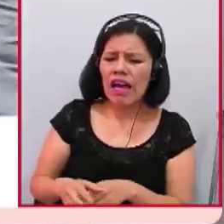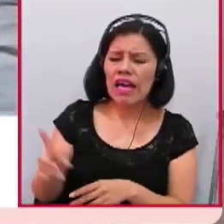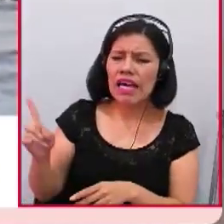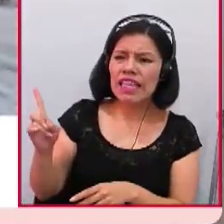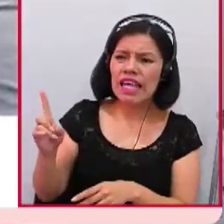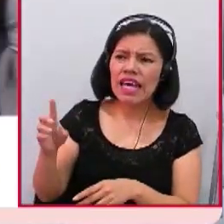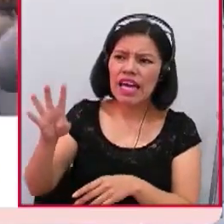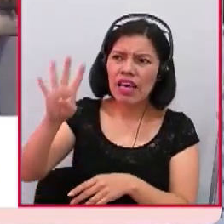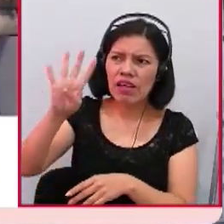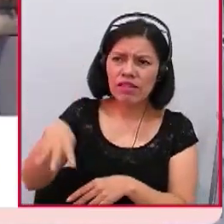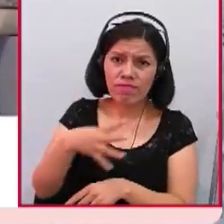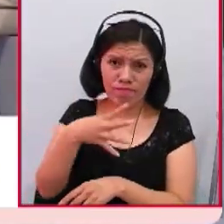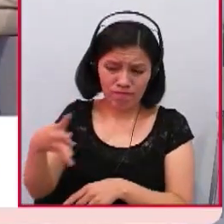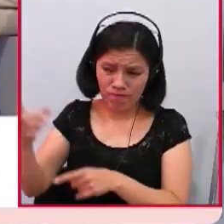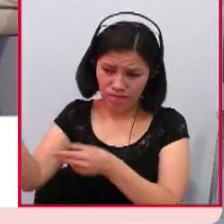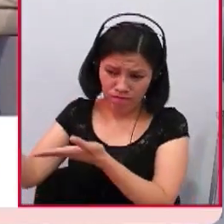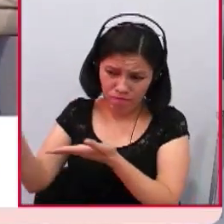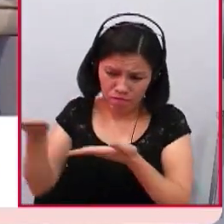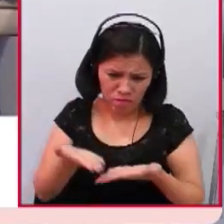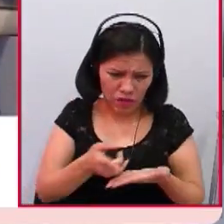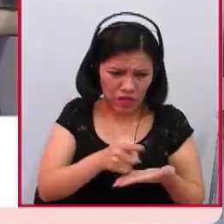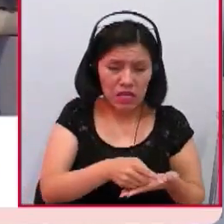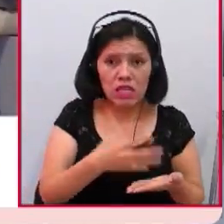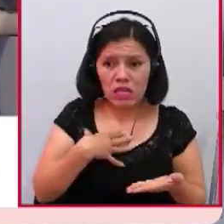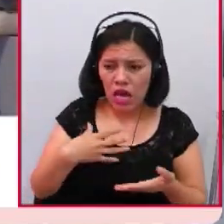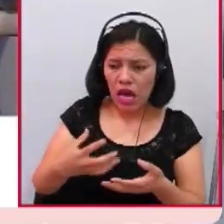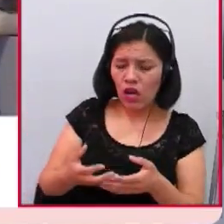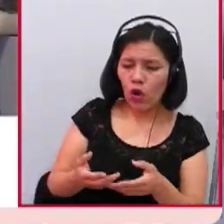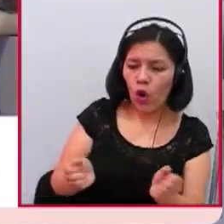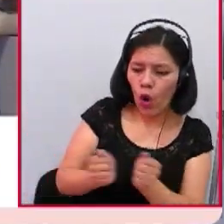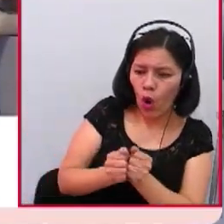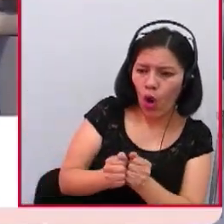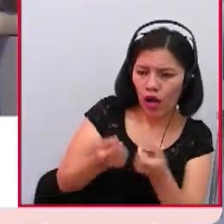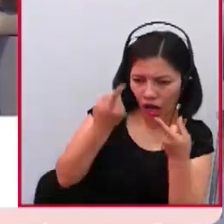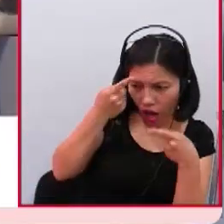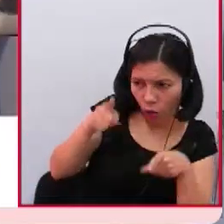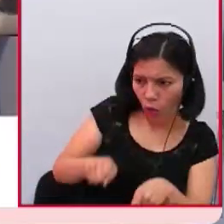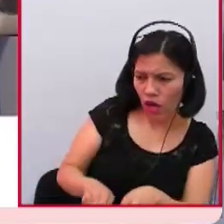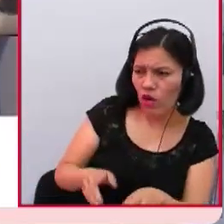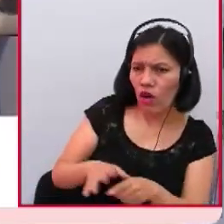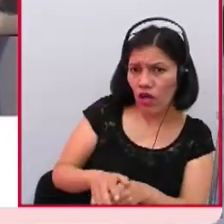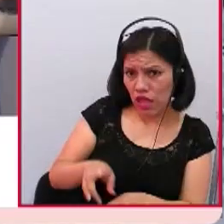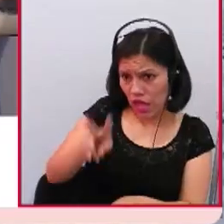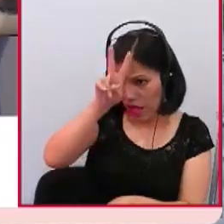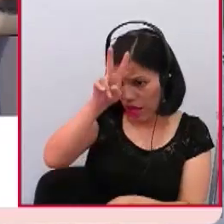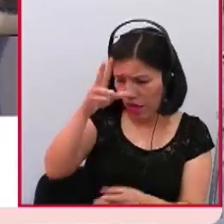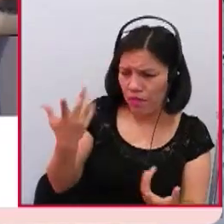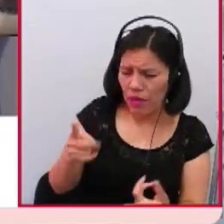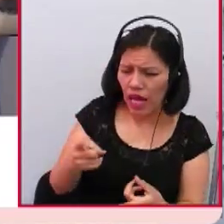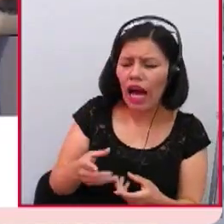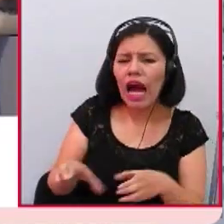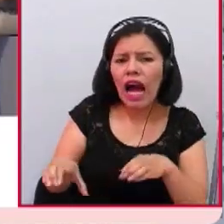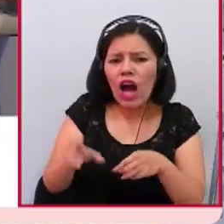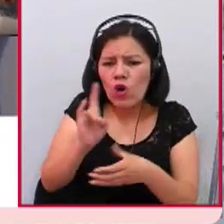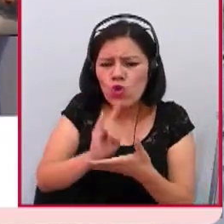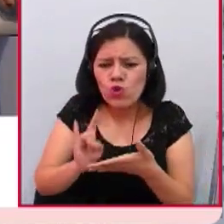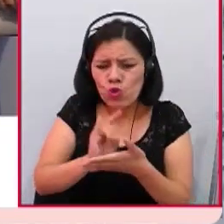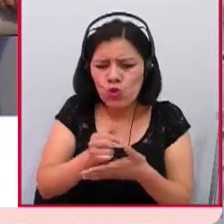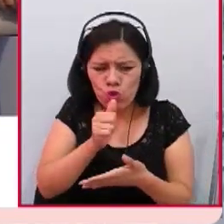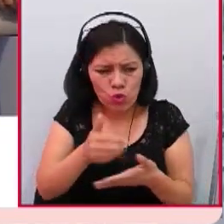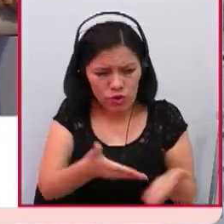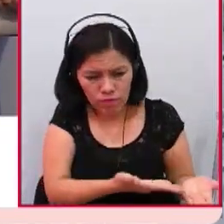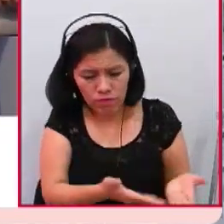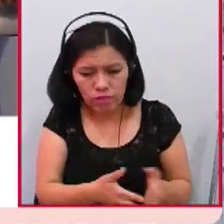Correcto. Y luego ya posteriormente con la aprobación del PAMA, ustedes deciden por el AUSMEL,